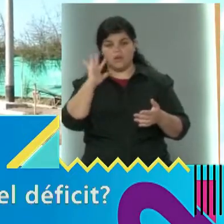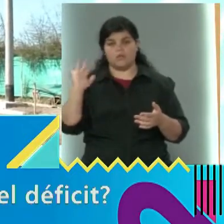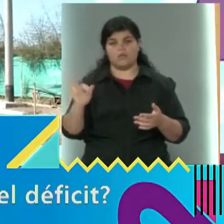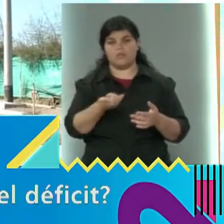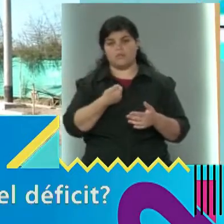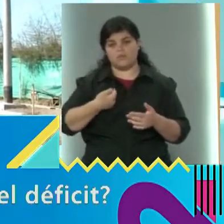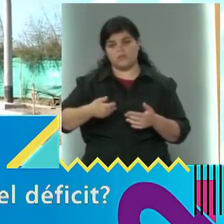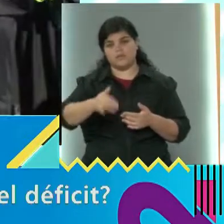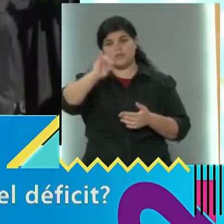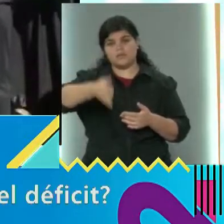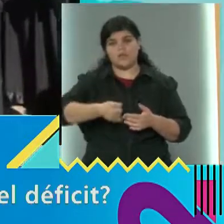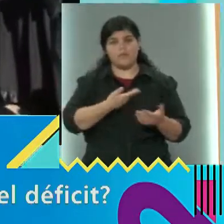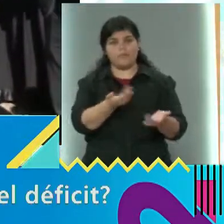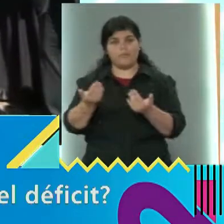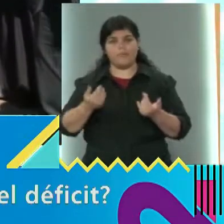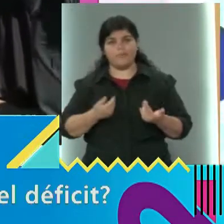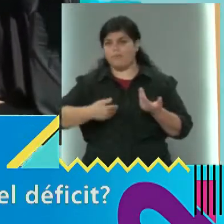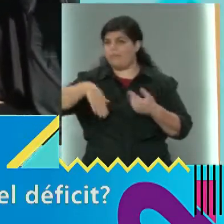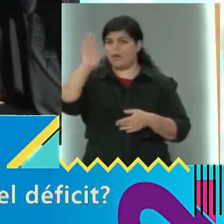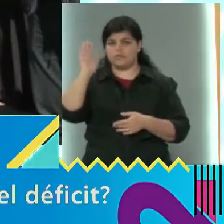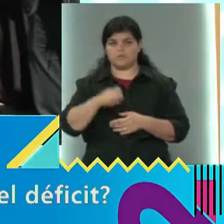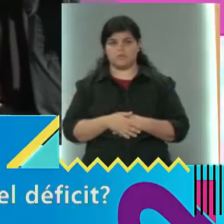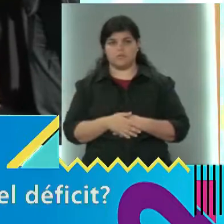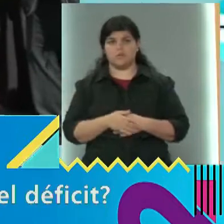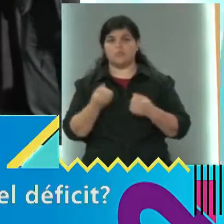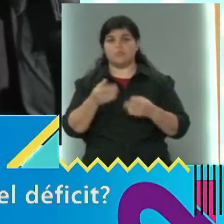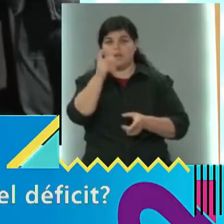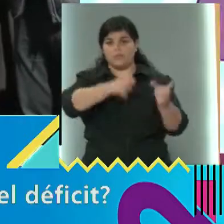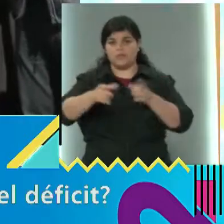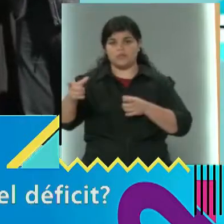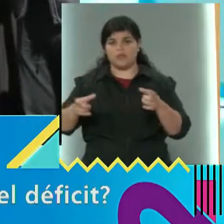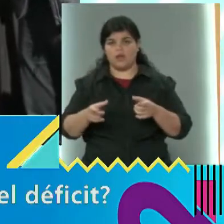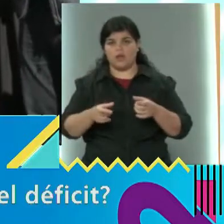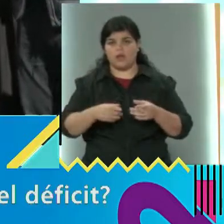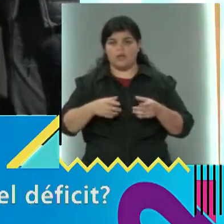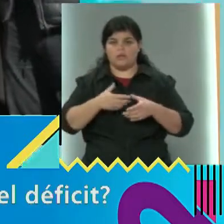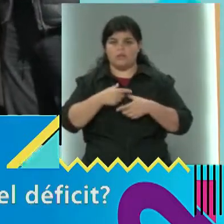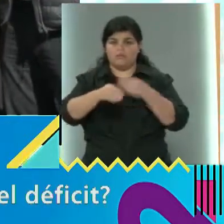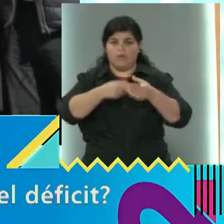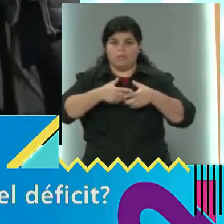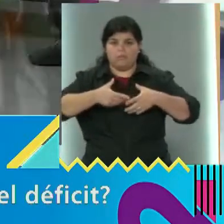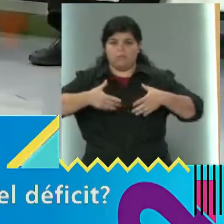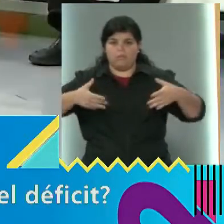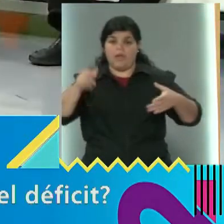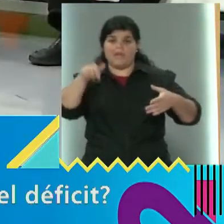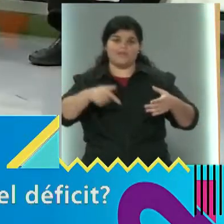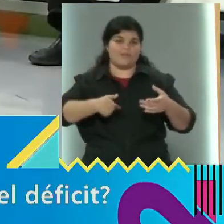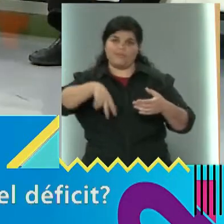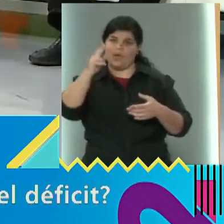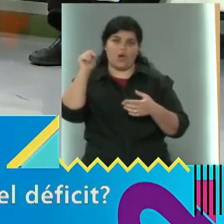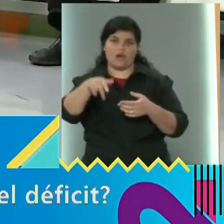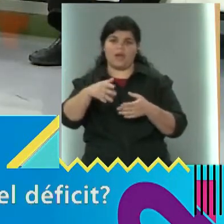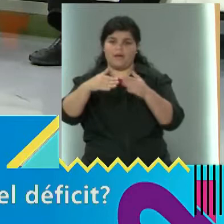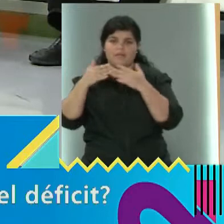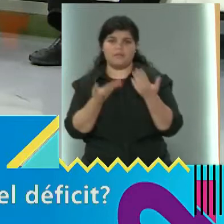empiezan a aumentar ese déficit, lógicamente, por una cuestión de crecimiento poblacional se va incrementando. ¿Y por qué se relega y ya empezamos a abrir